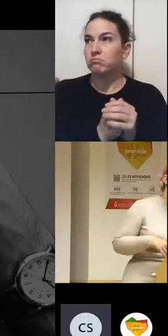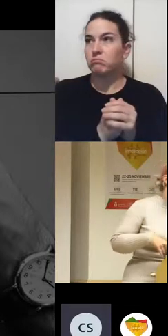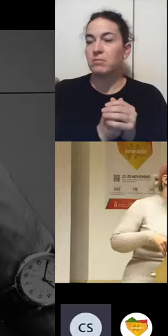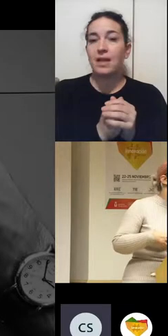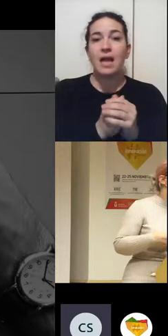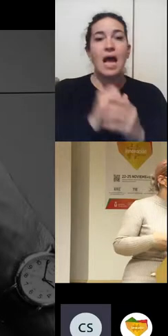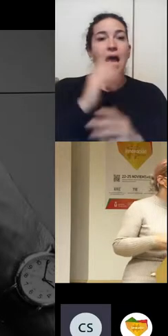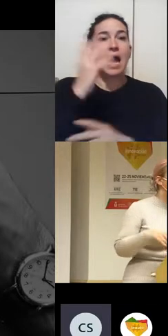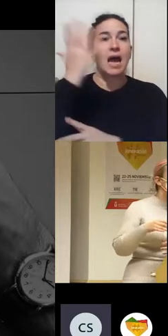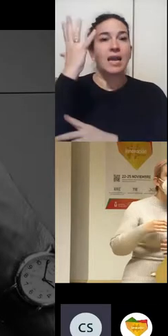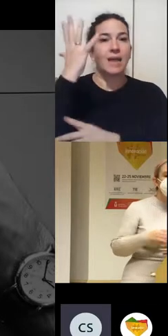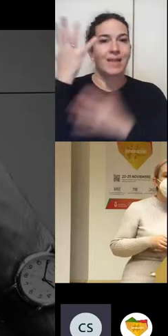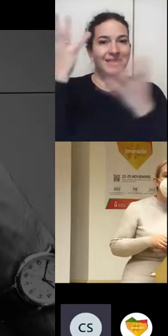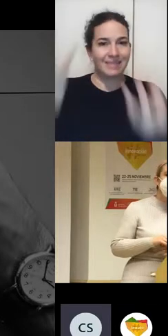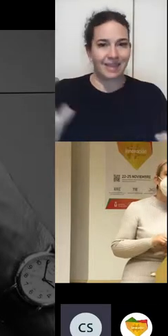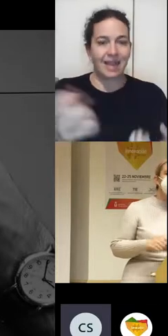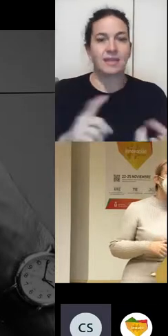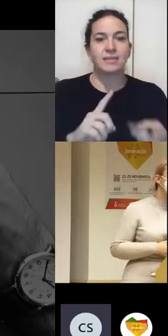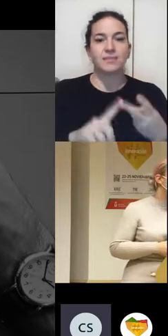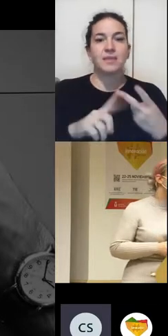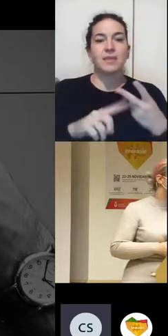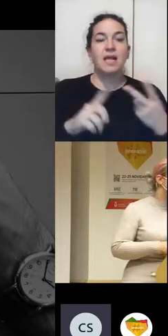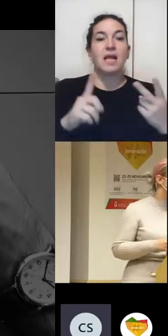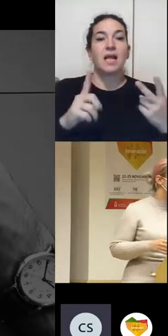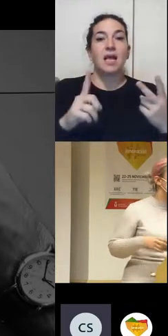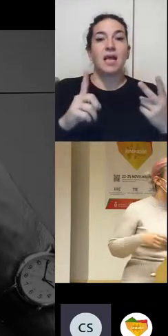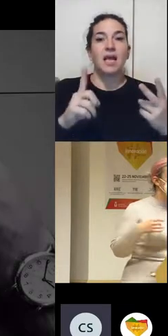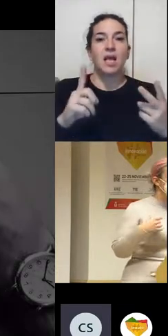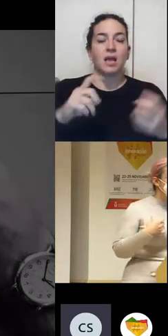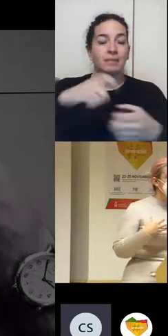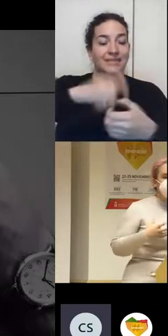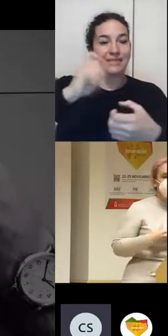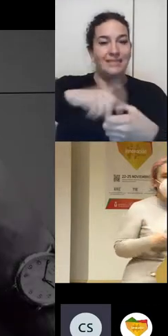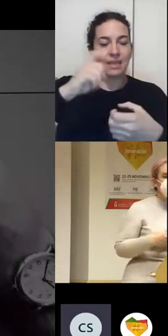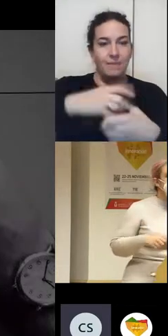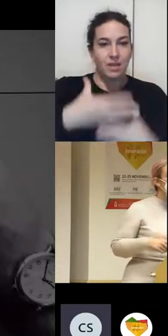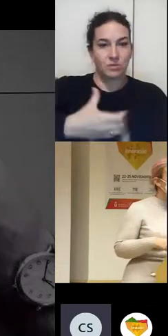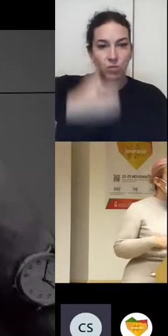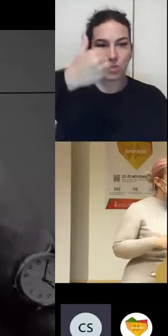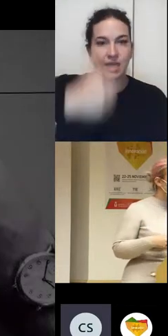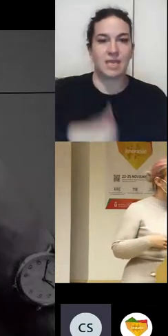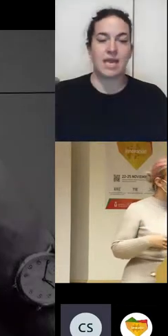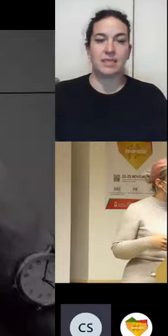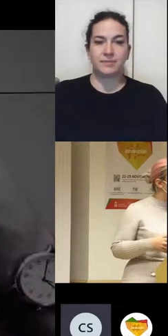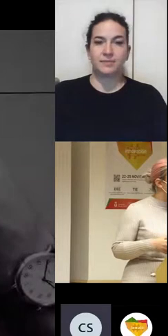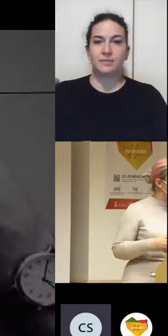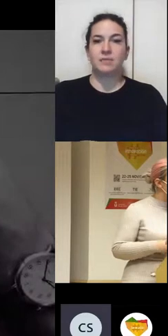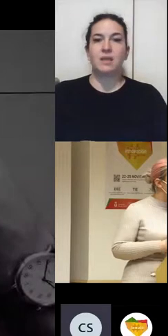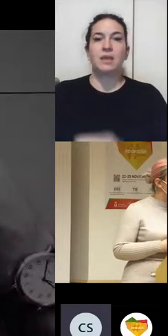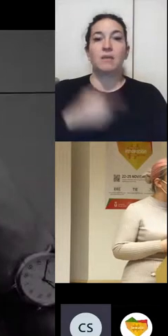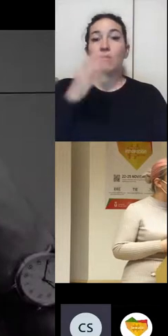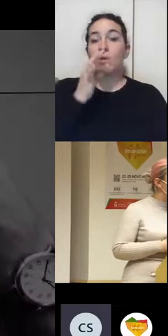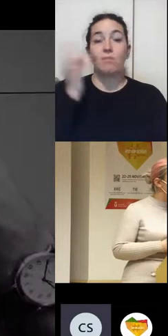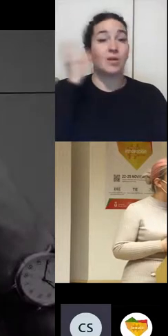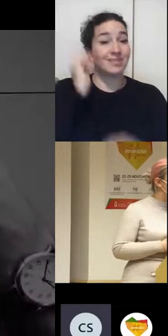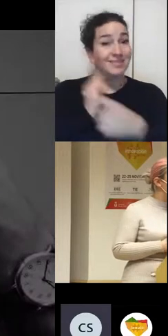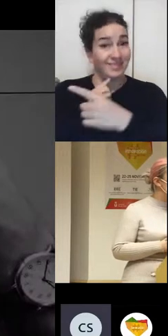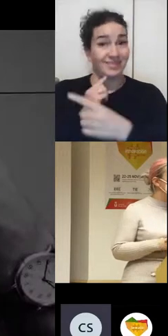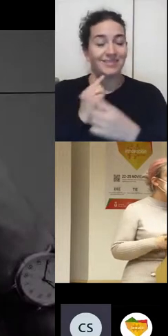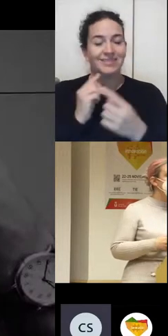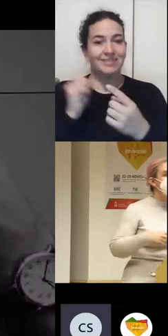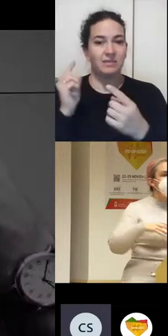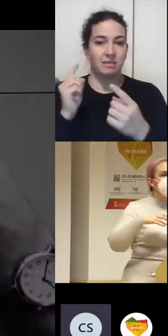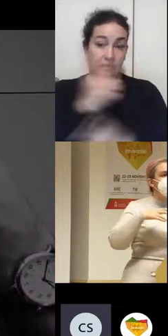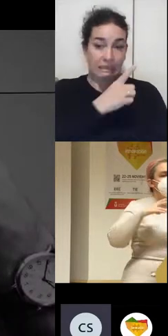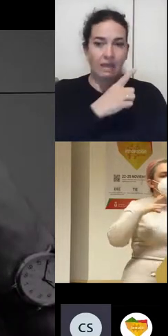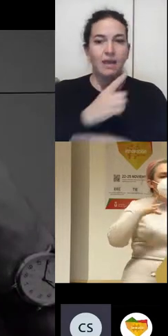ramas secas, se utilizaron chapas de botellas, se utilizaron, por ejemplo, esta chica utilizó una serie